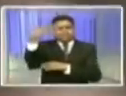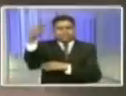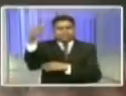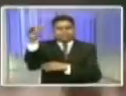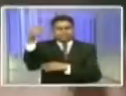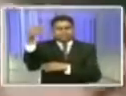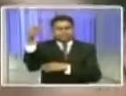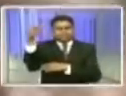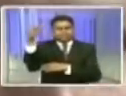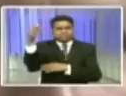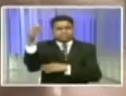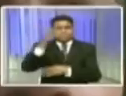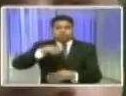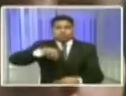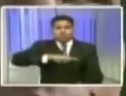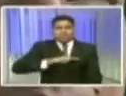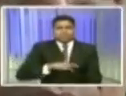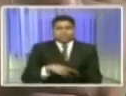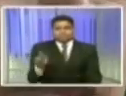y debemos ser